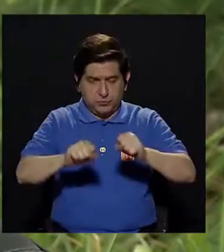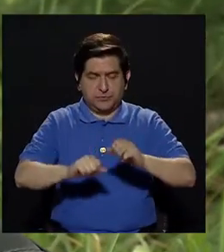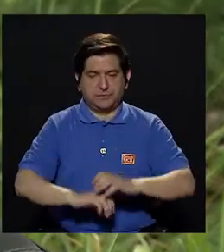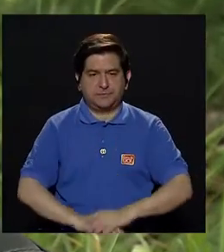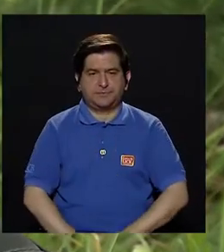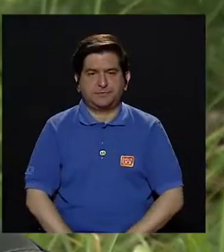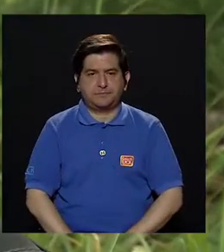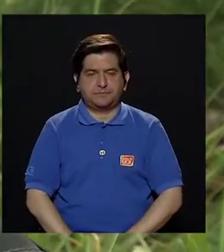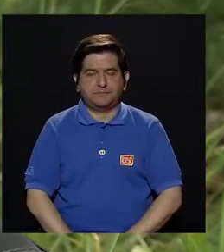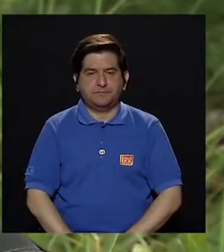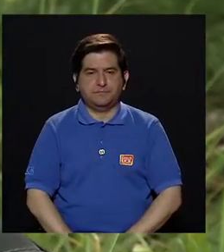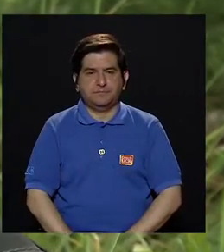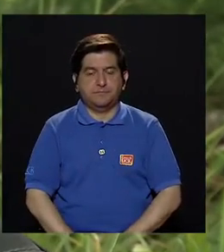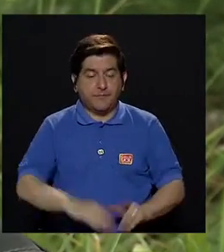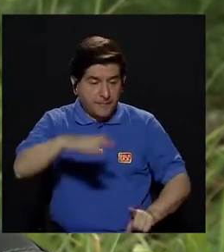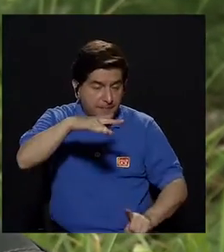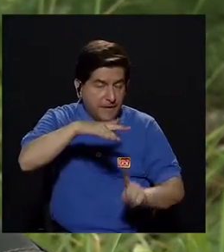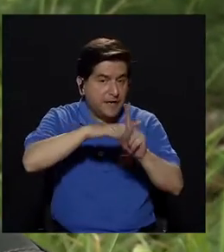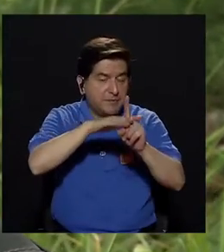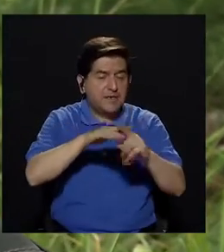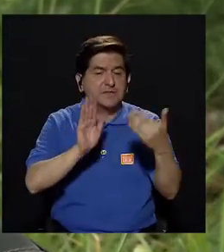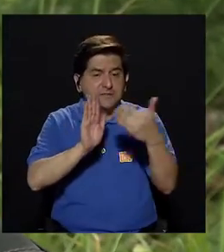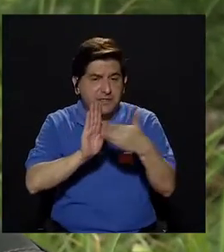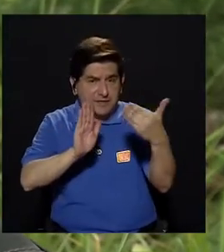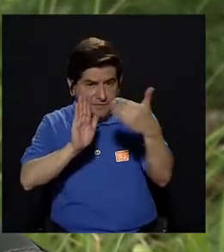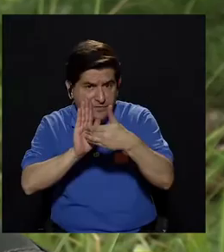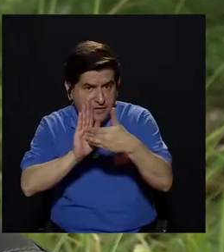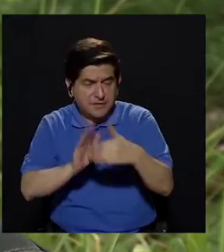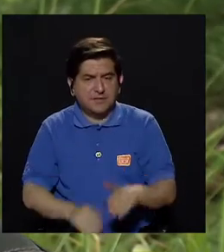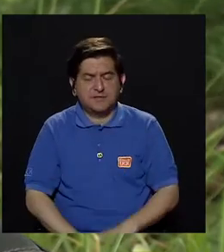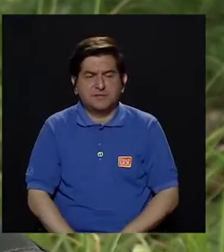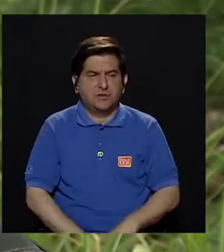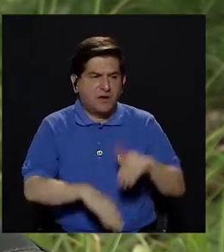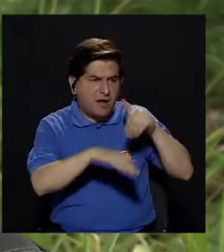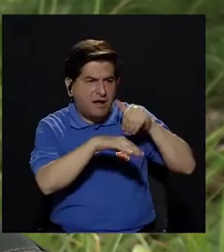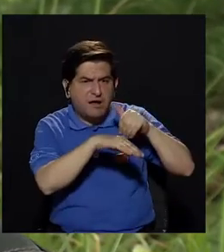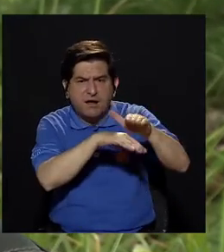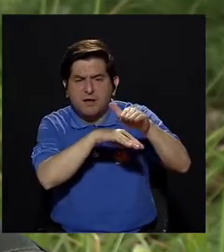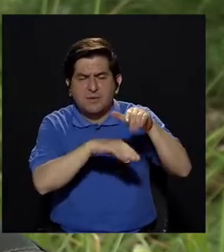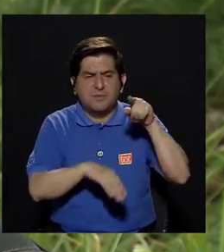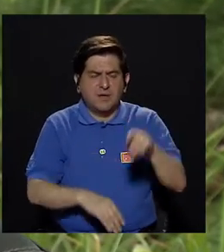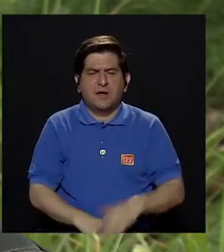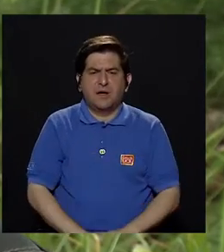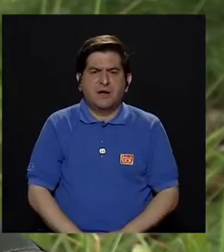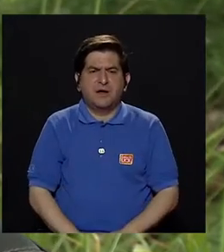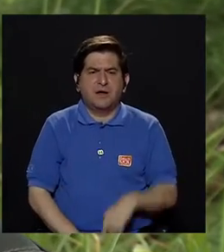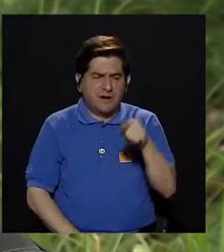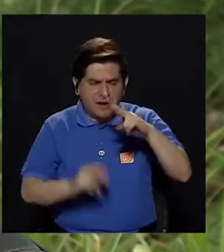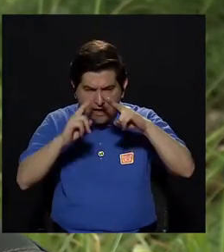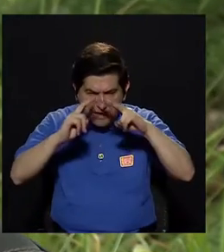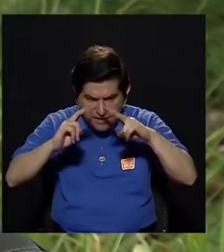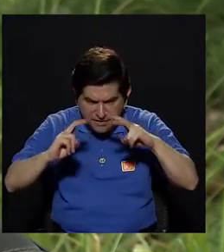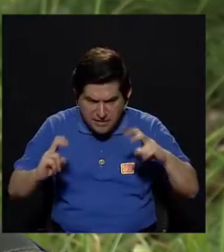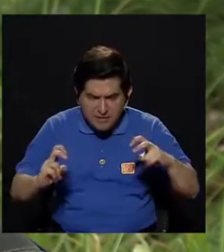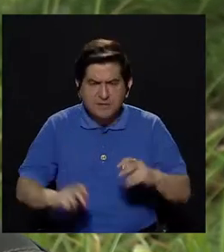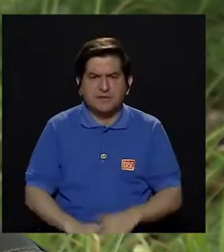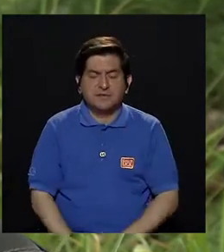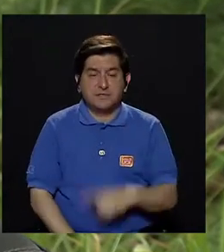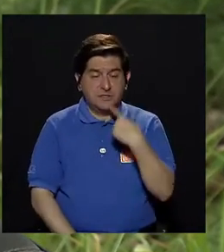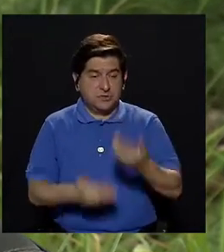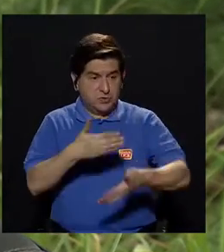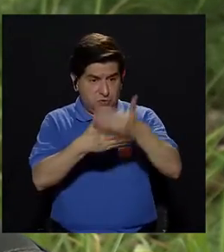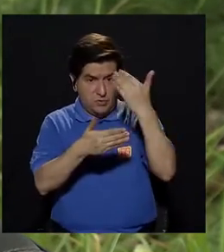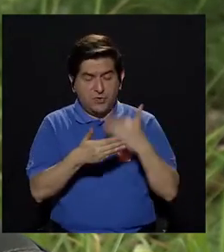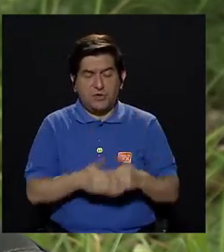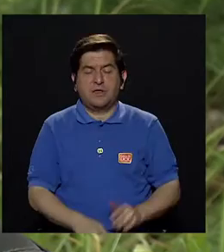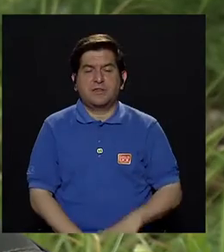regresan, ¿verdad? Porque cuando aparece una lesión, se envía al colposcopista, ¿verdad? Porque como